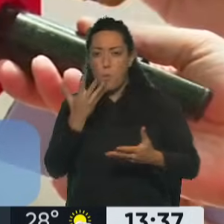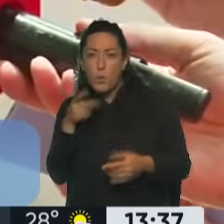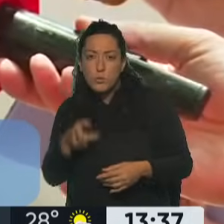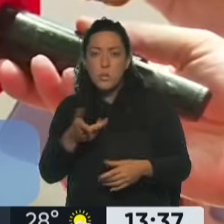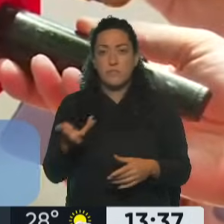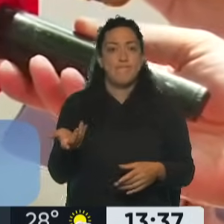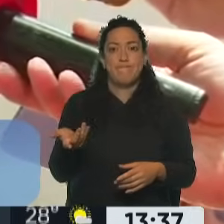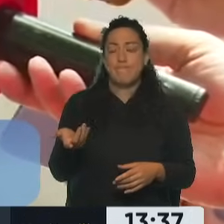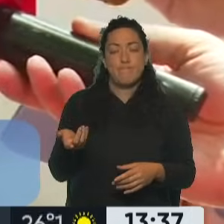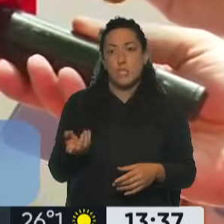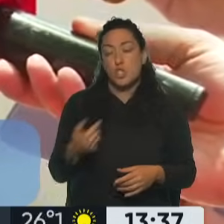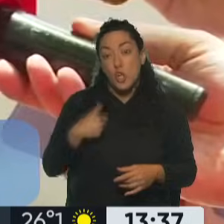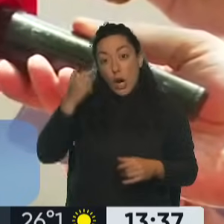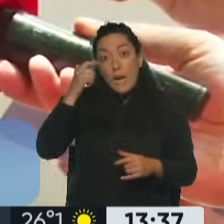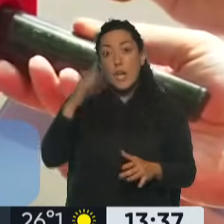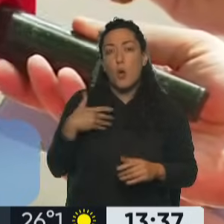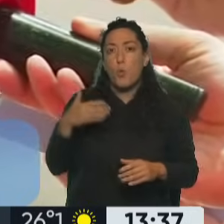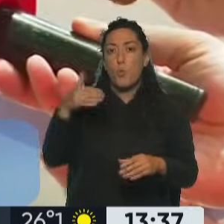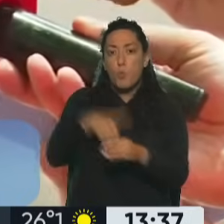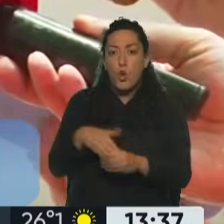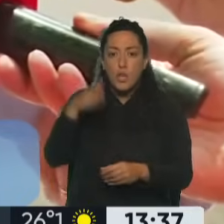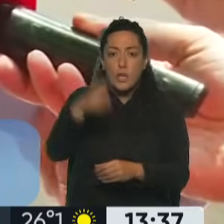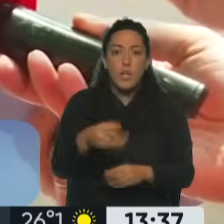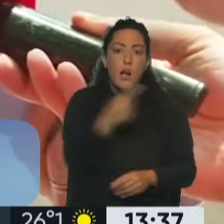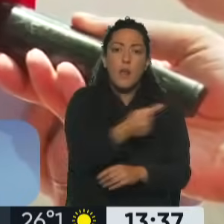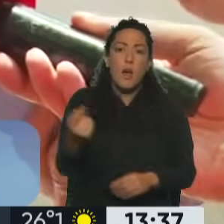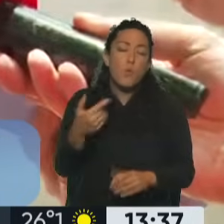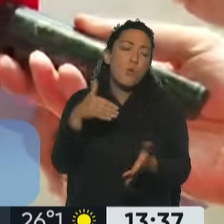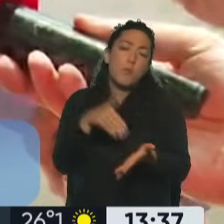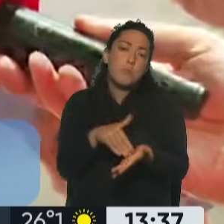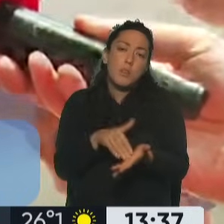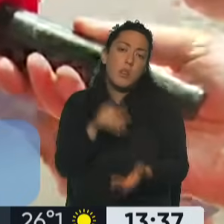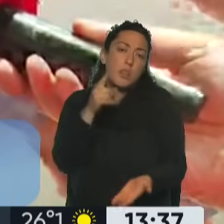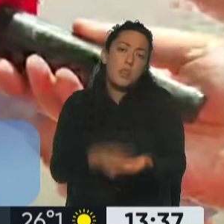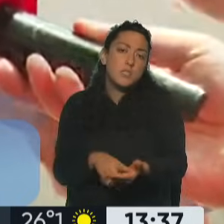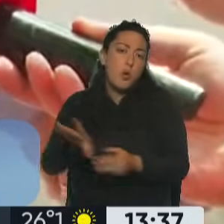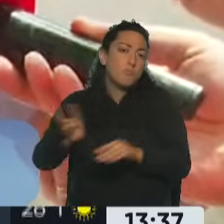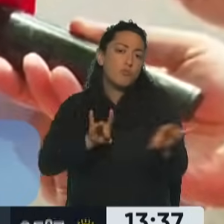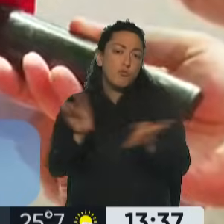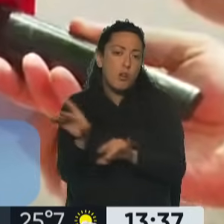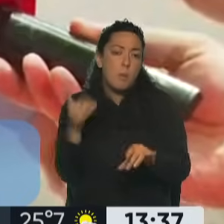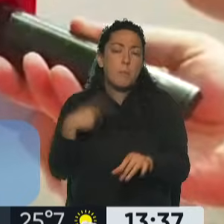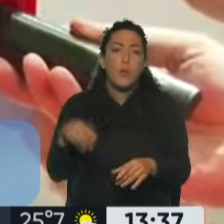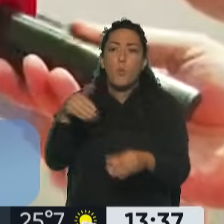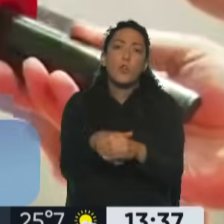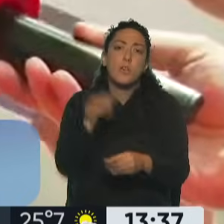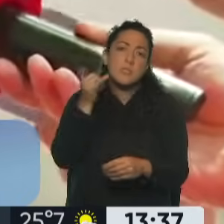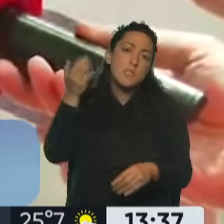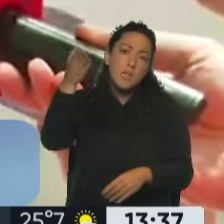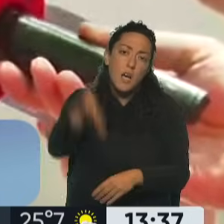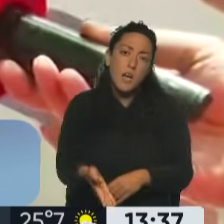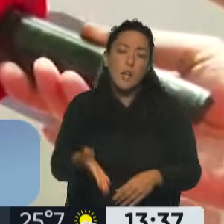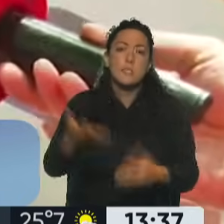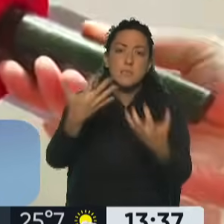que venir a votar, votar por quien cada uno quiera, por la opción que elija, pero venir a votar, defender